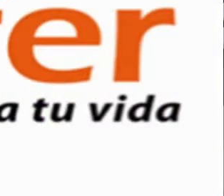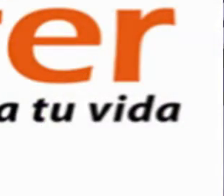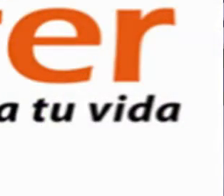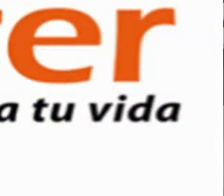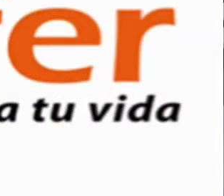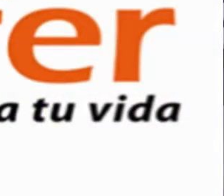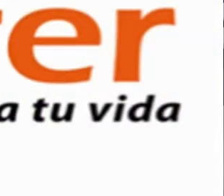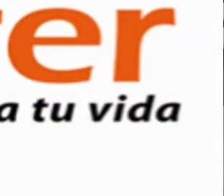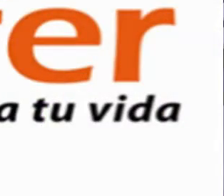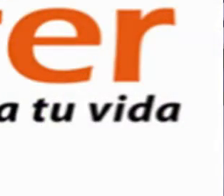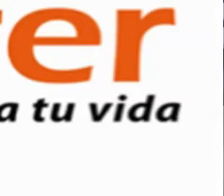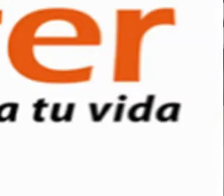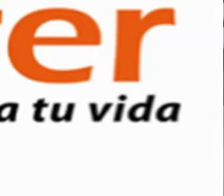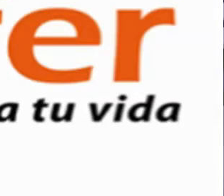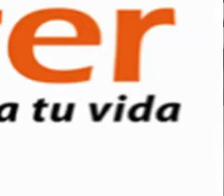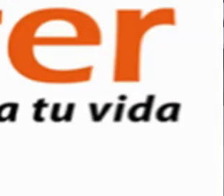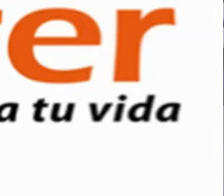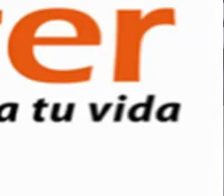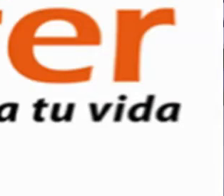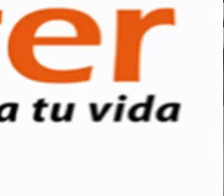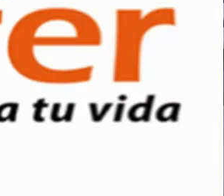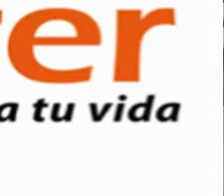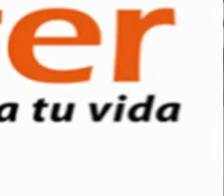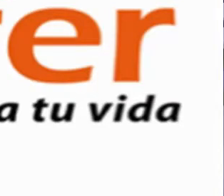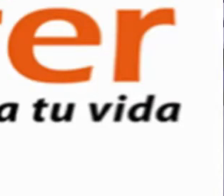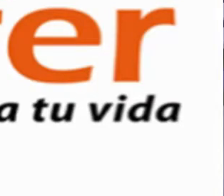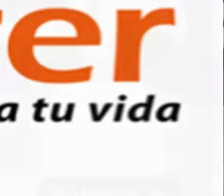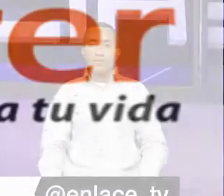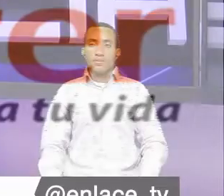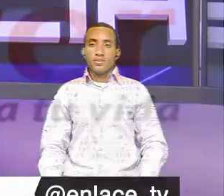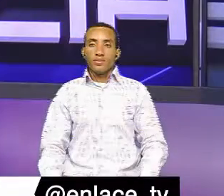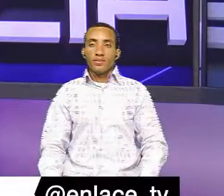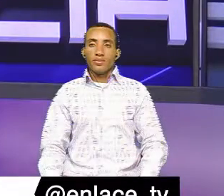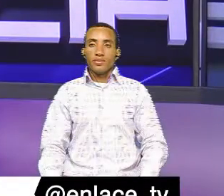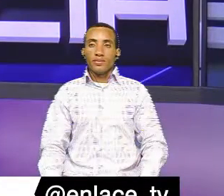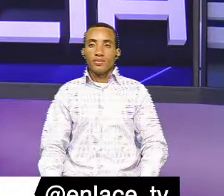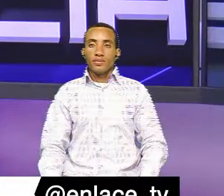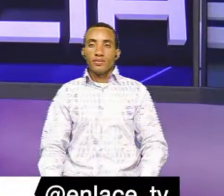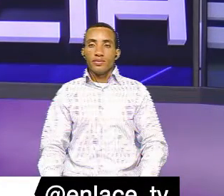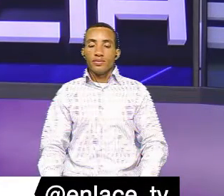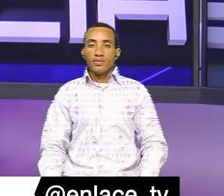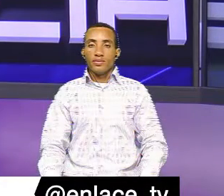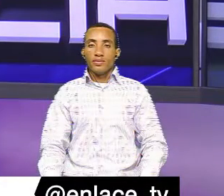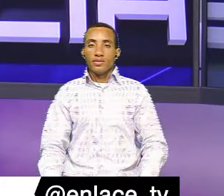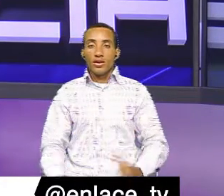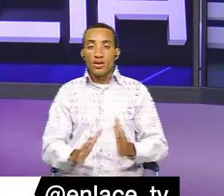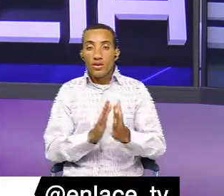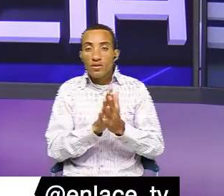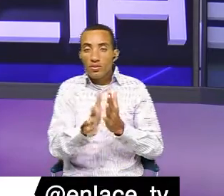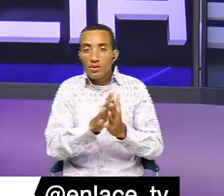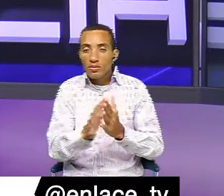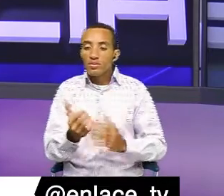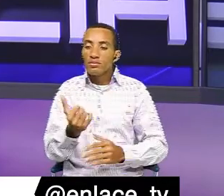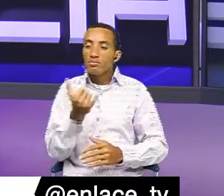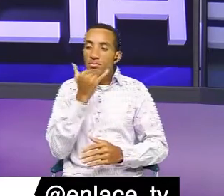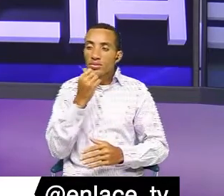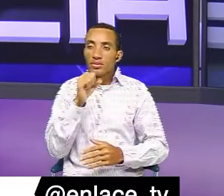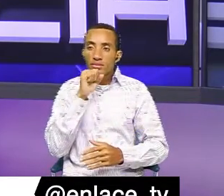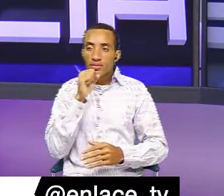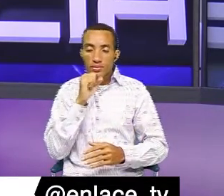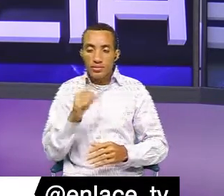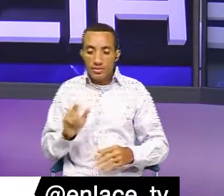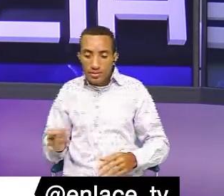recuerde, materiales eléctricos Electrofer ilumina tu vida. Infórmese de lo que sucede en Barranca Bermeja y la región en Enlace